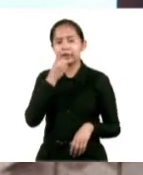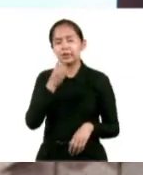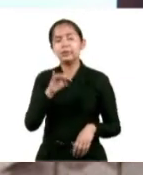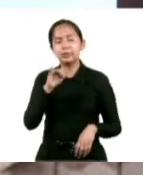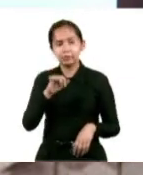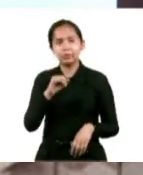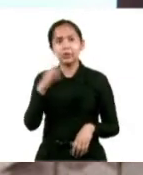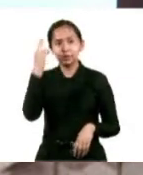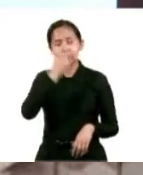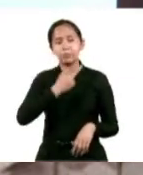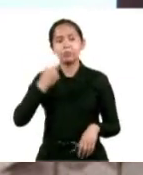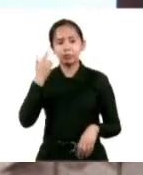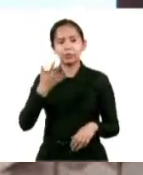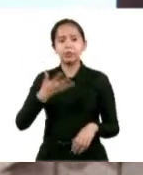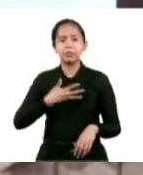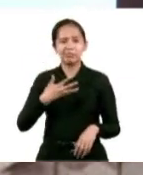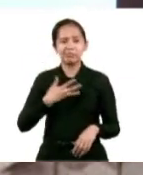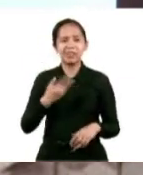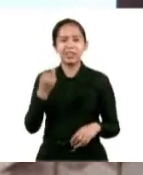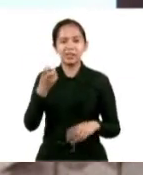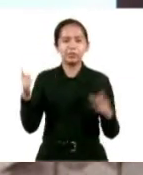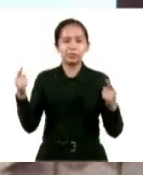2020. Adelante.